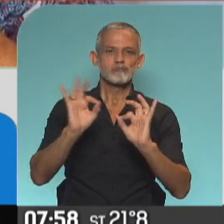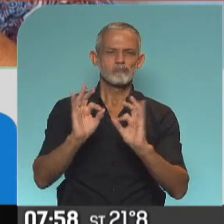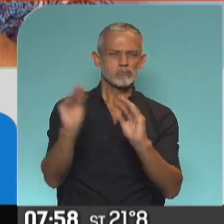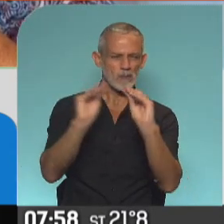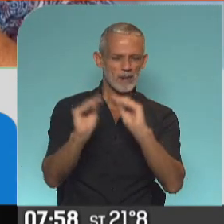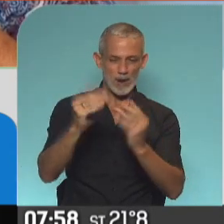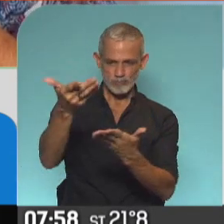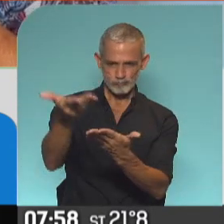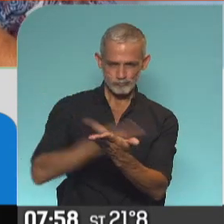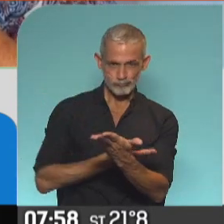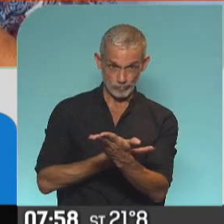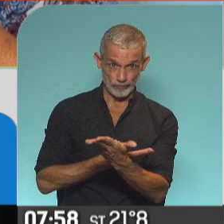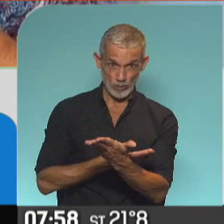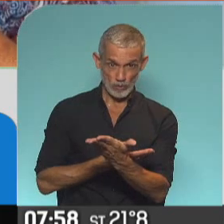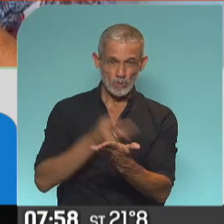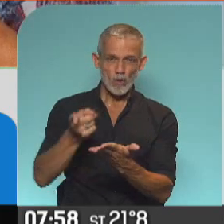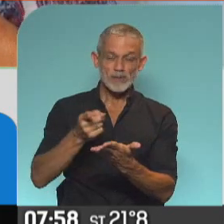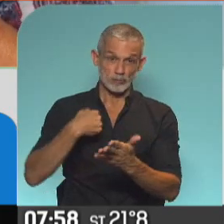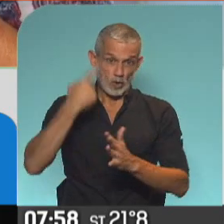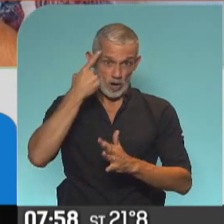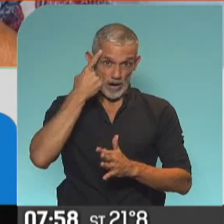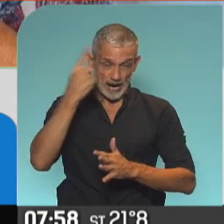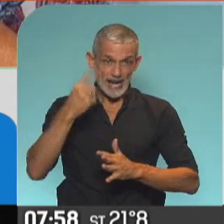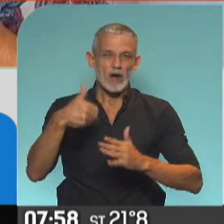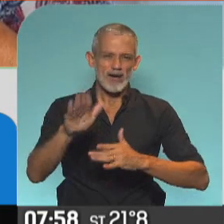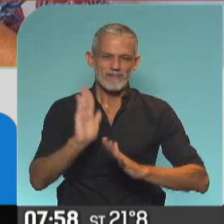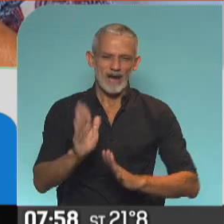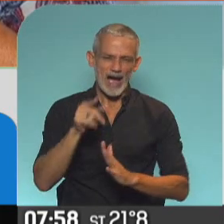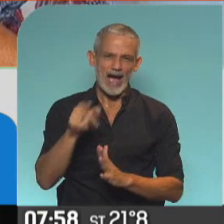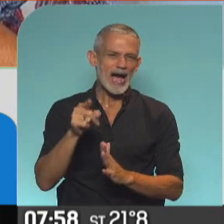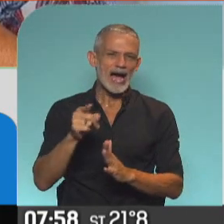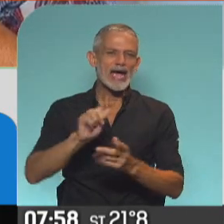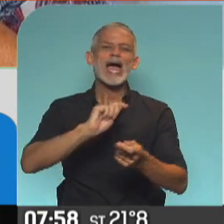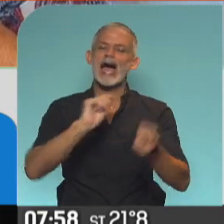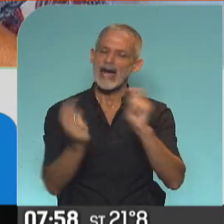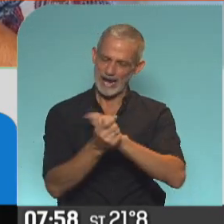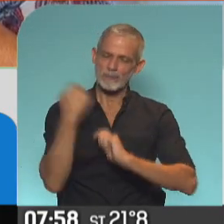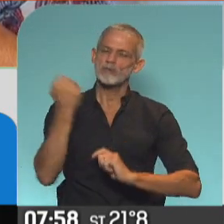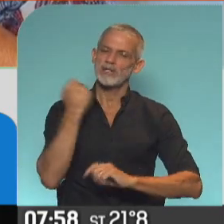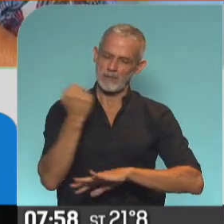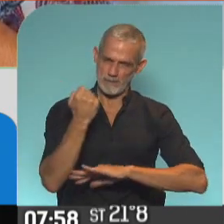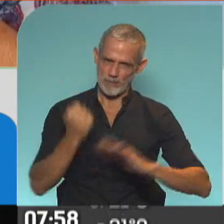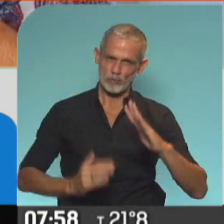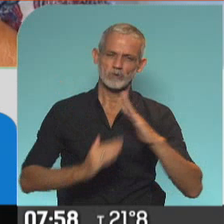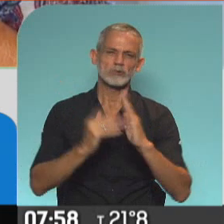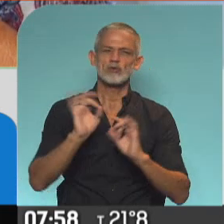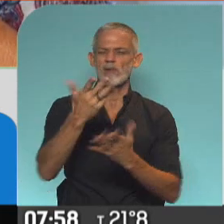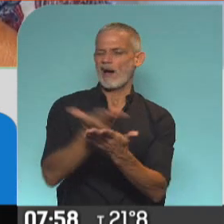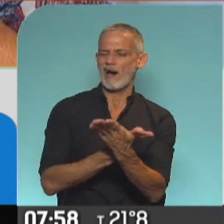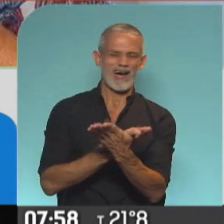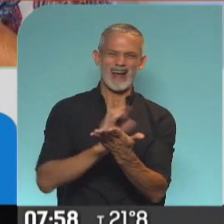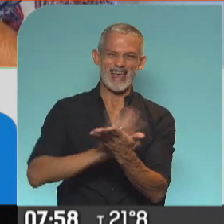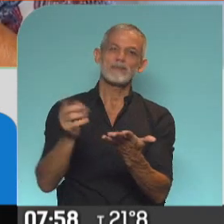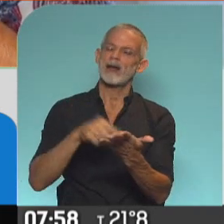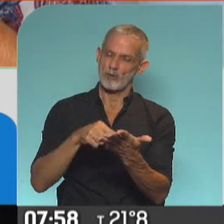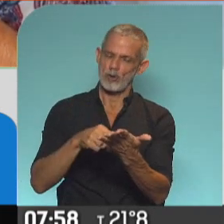elaboración un documento que sí creo va a dar lugar a transformaciones fundamentales. No es solo el documento, yo creo que